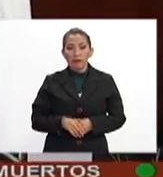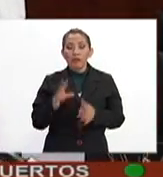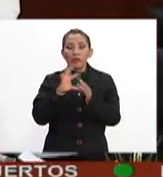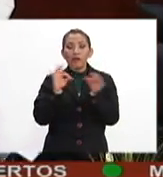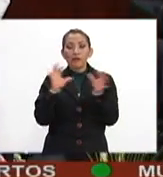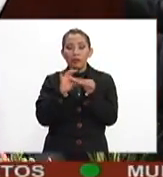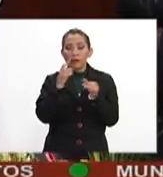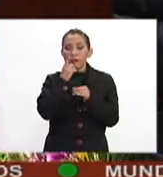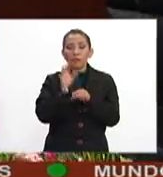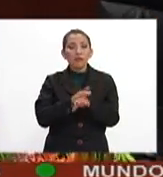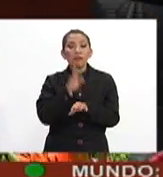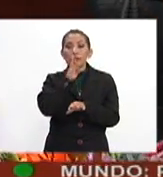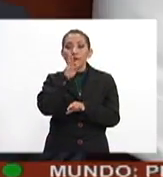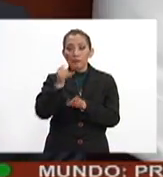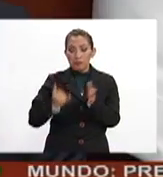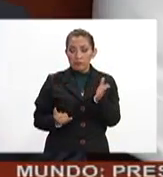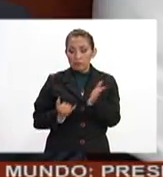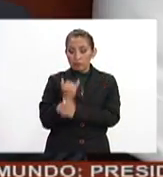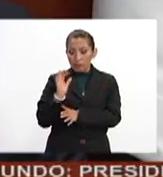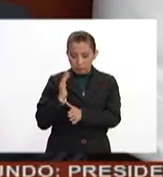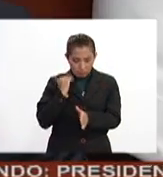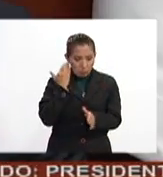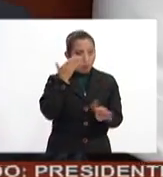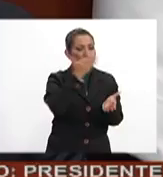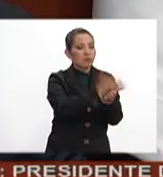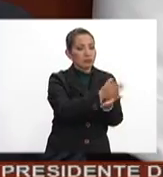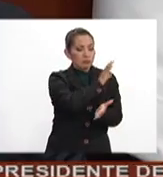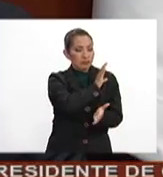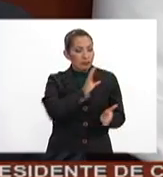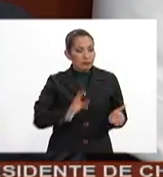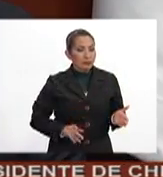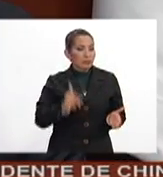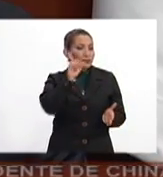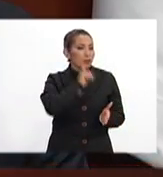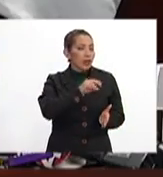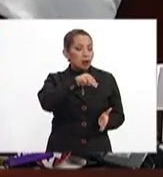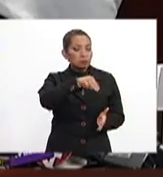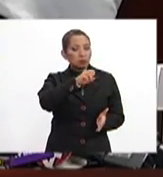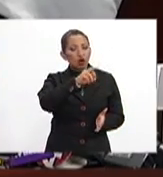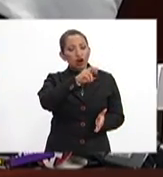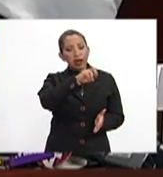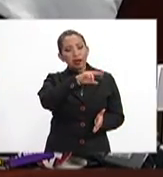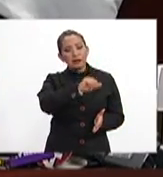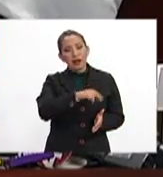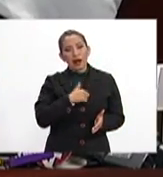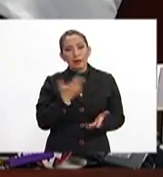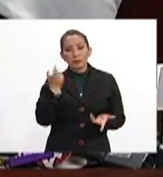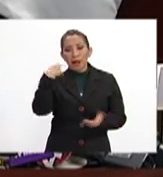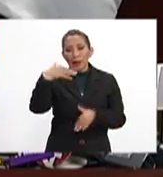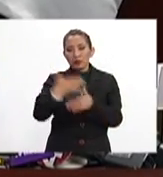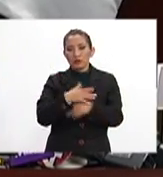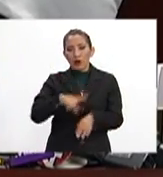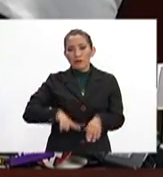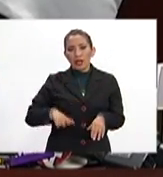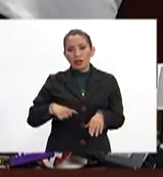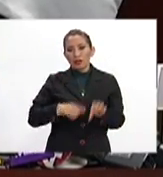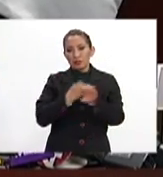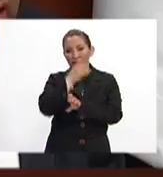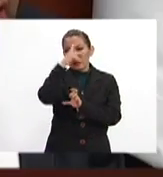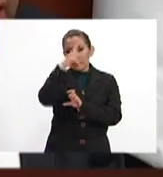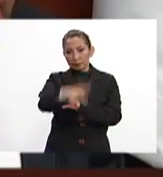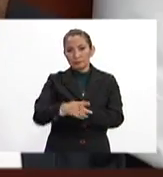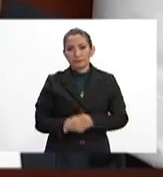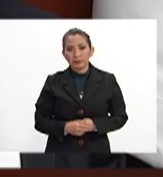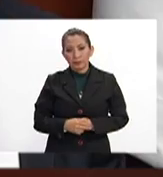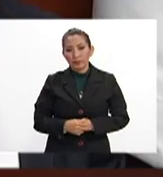Explicó que esto responde a su decisión de sumarse a la campaña de la candidata de Morena a la gubernatura del Estado de